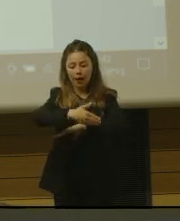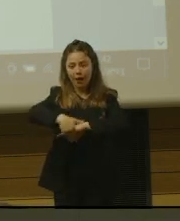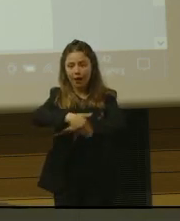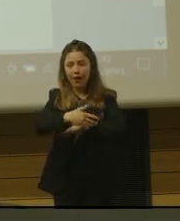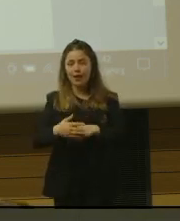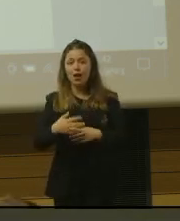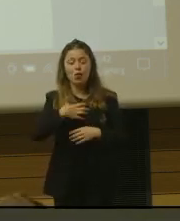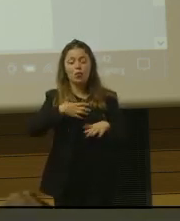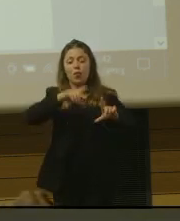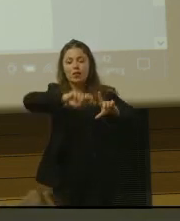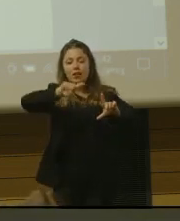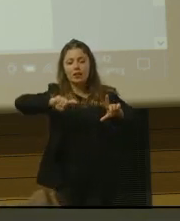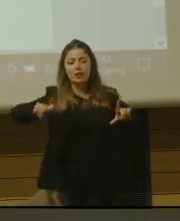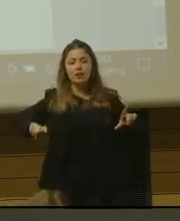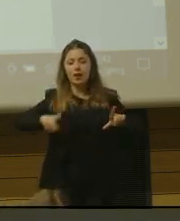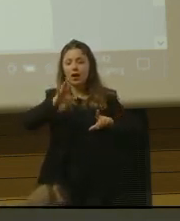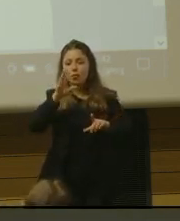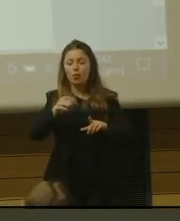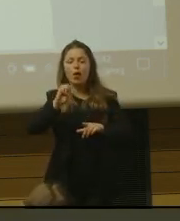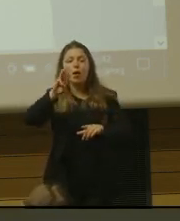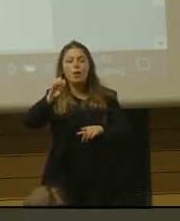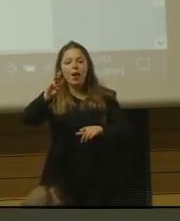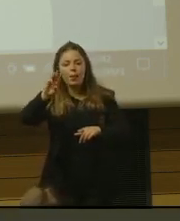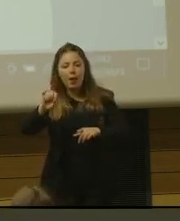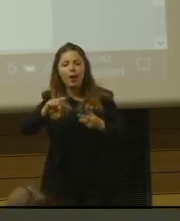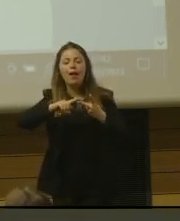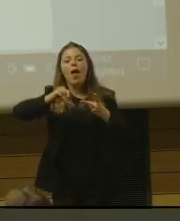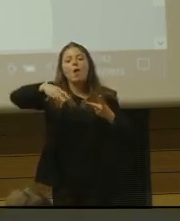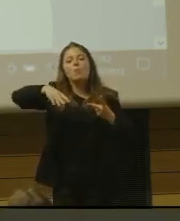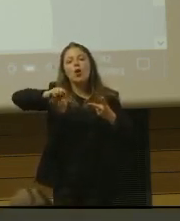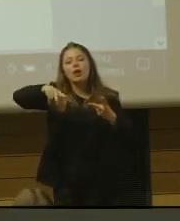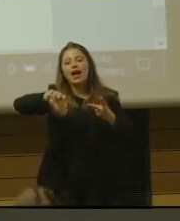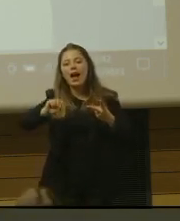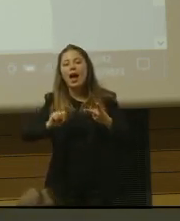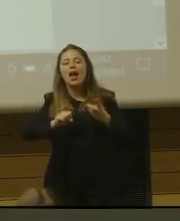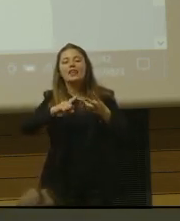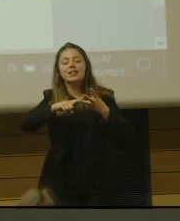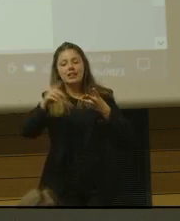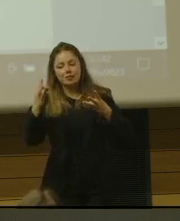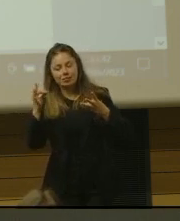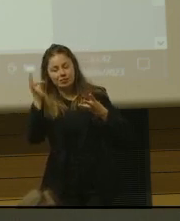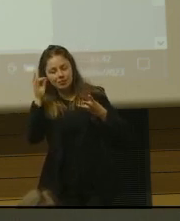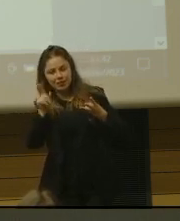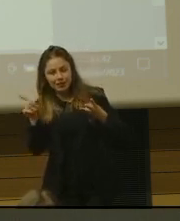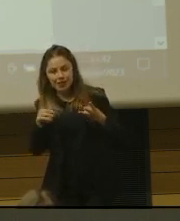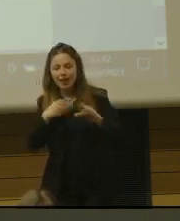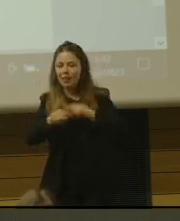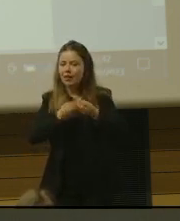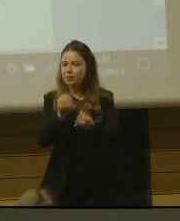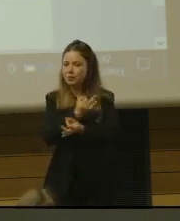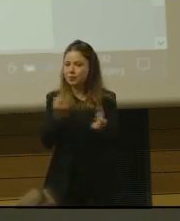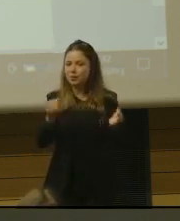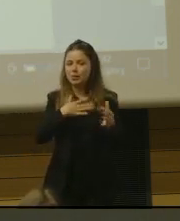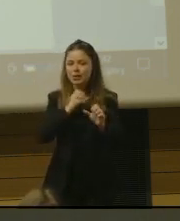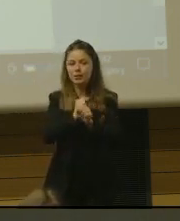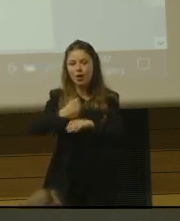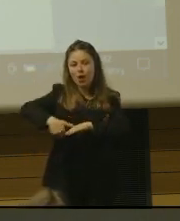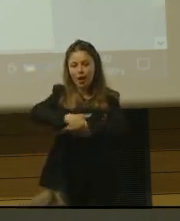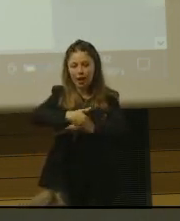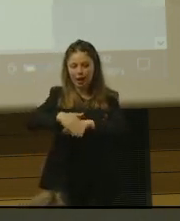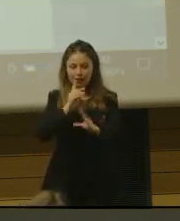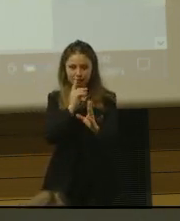hablar de estadísticas porque estadísticas ya la dieron Pepe, Mónica y Andrea, que lo han hecho fenomenal. Y bueno, yo os voy a hablar de mi trabajo a pie de calle,